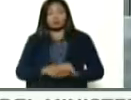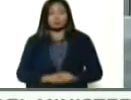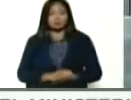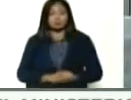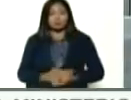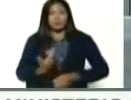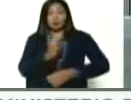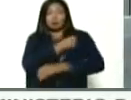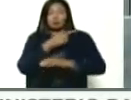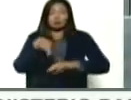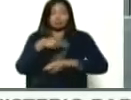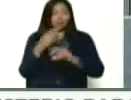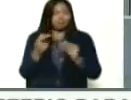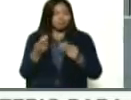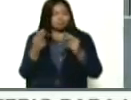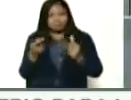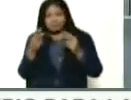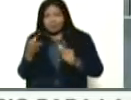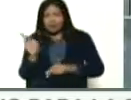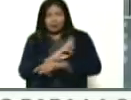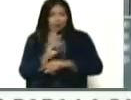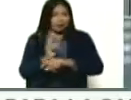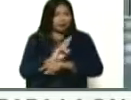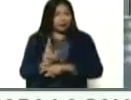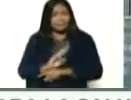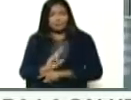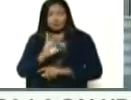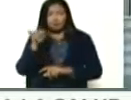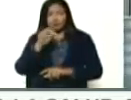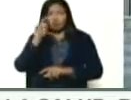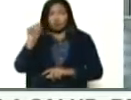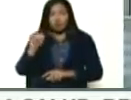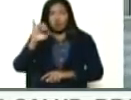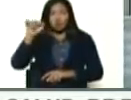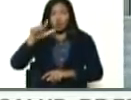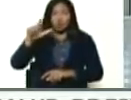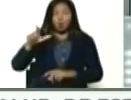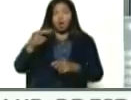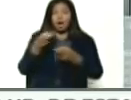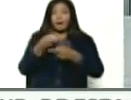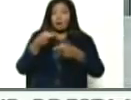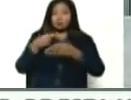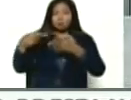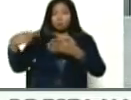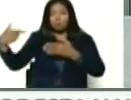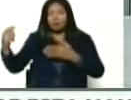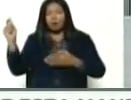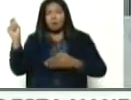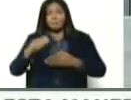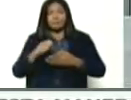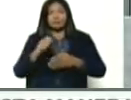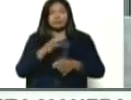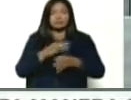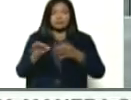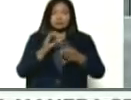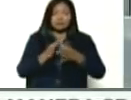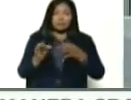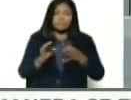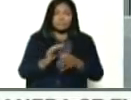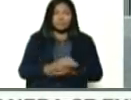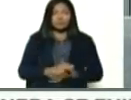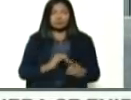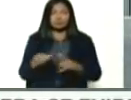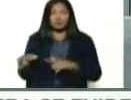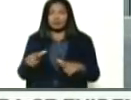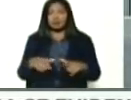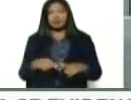vacunemos en tiempo real rápidamente en junio julio agosto septiembre y en